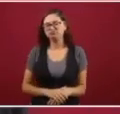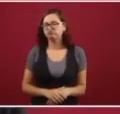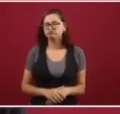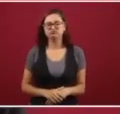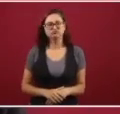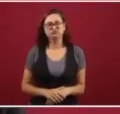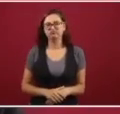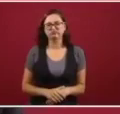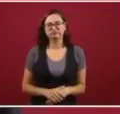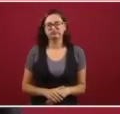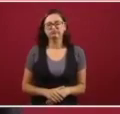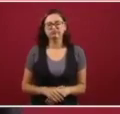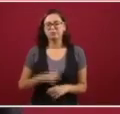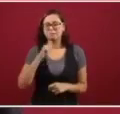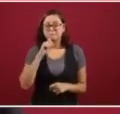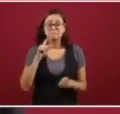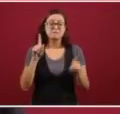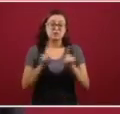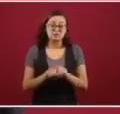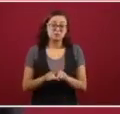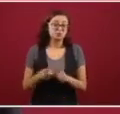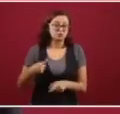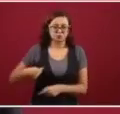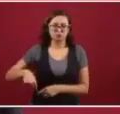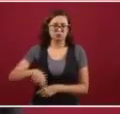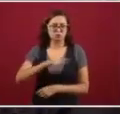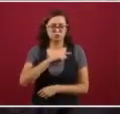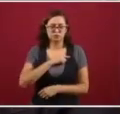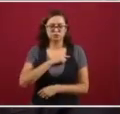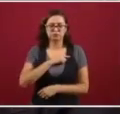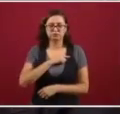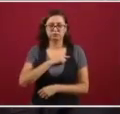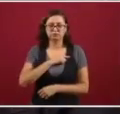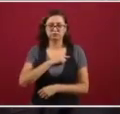Y además, no vamos a tolerar